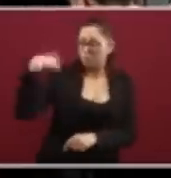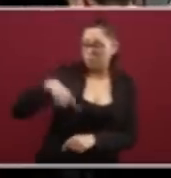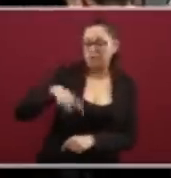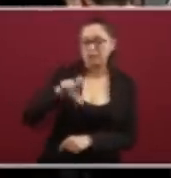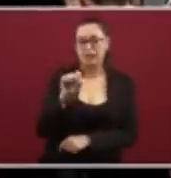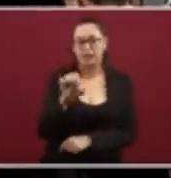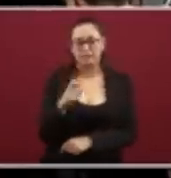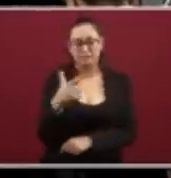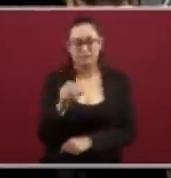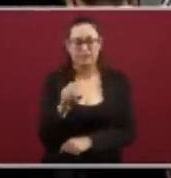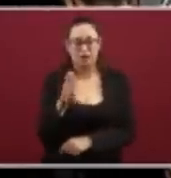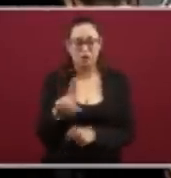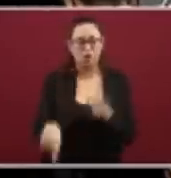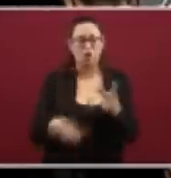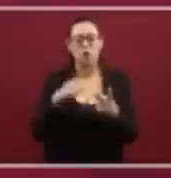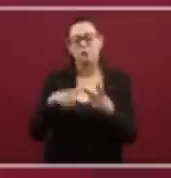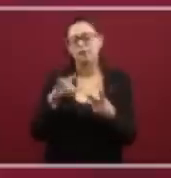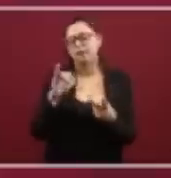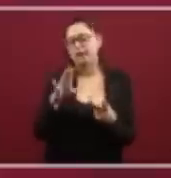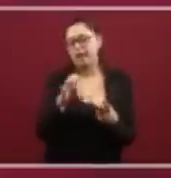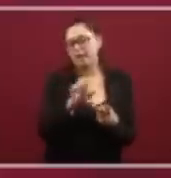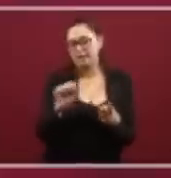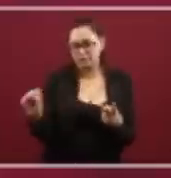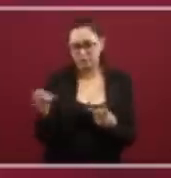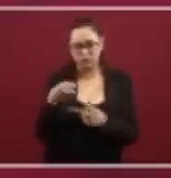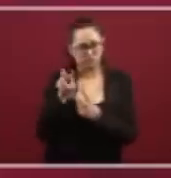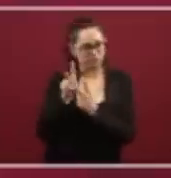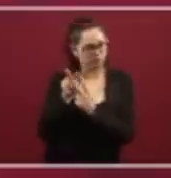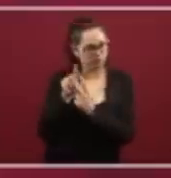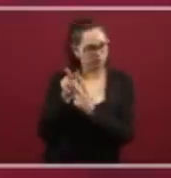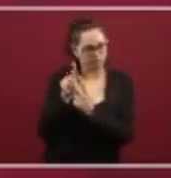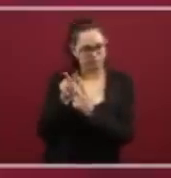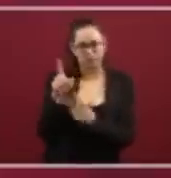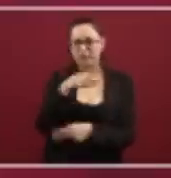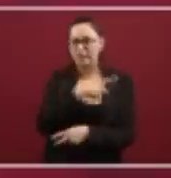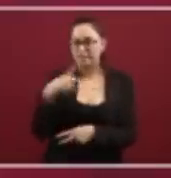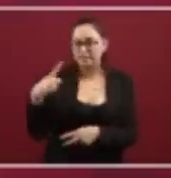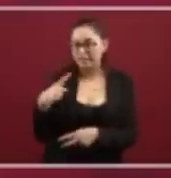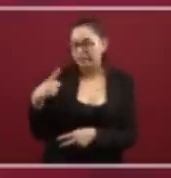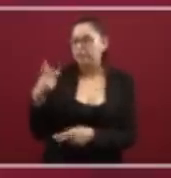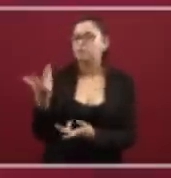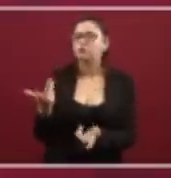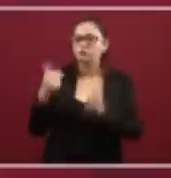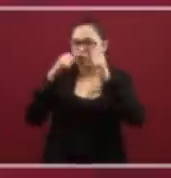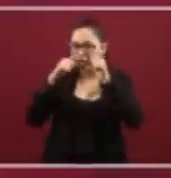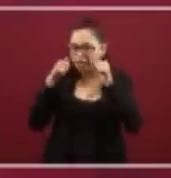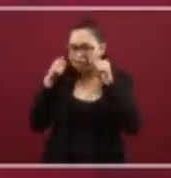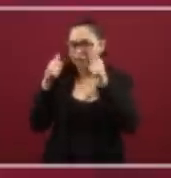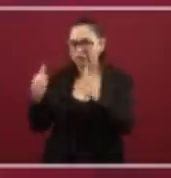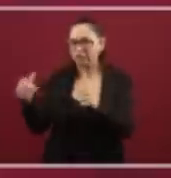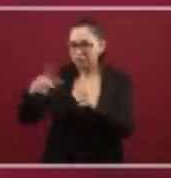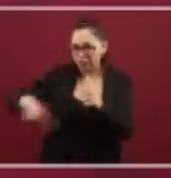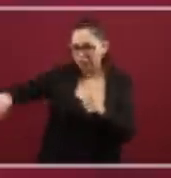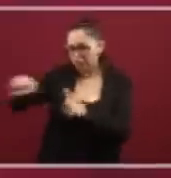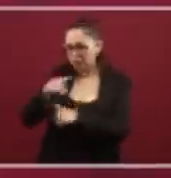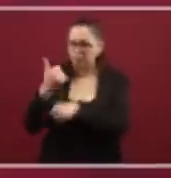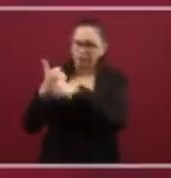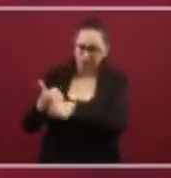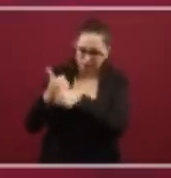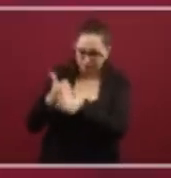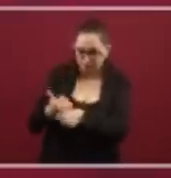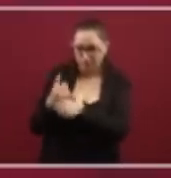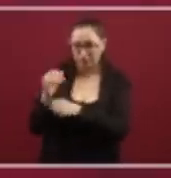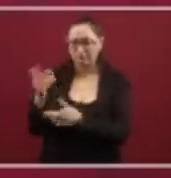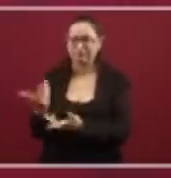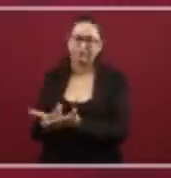gobernación al instituto mexicano del seguro social para atender a los padres a las madres a los familiares de todas las víctimas de esta terrible